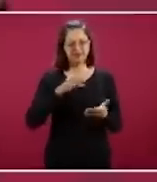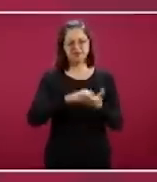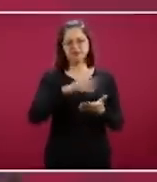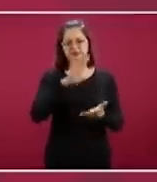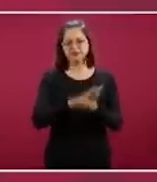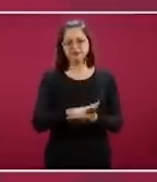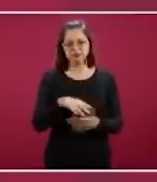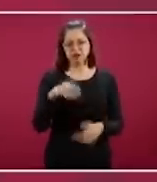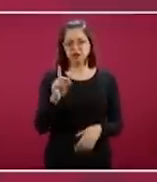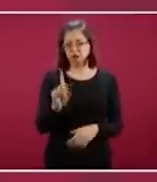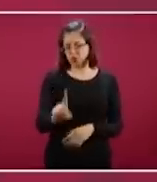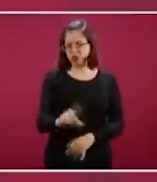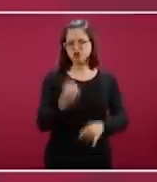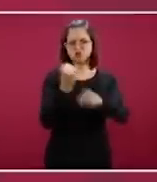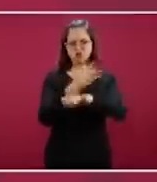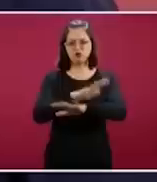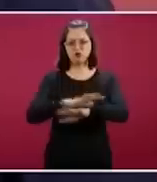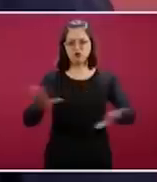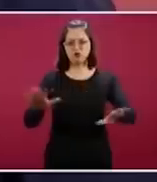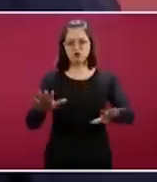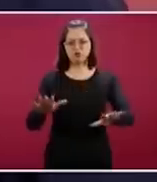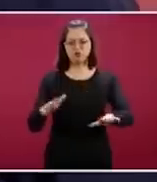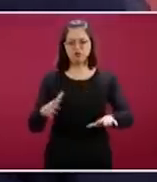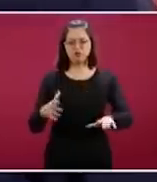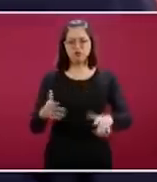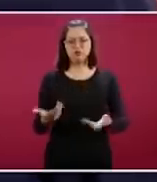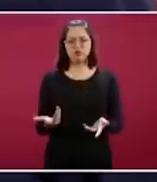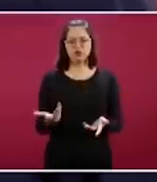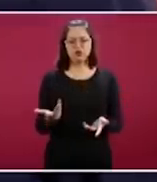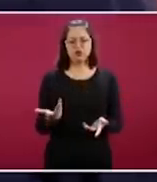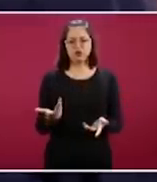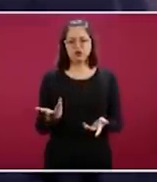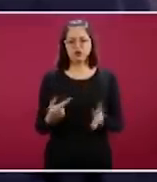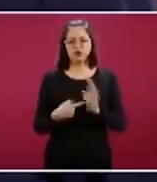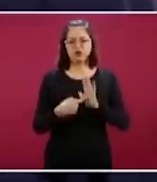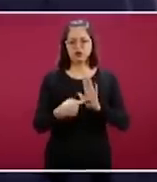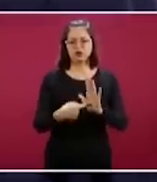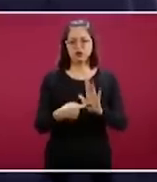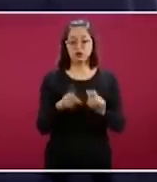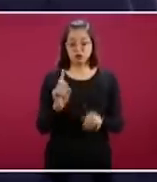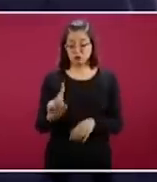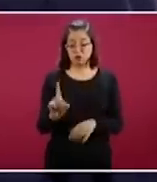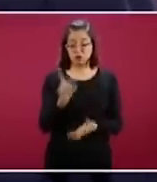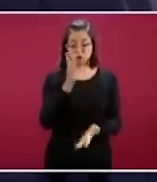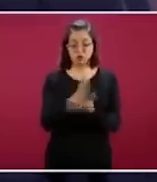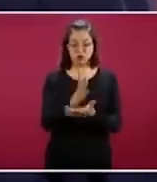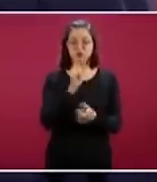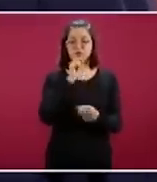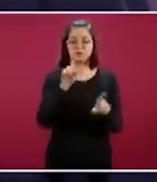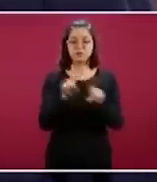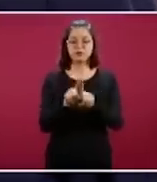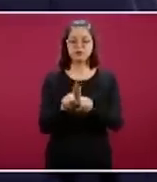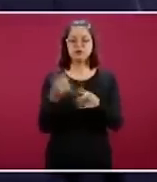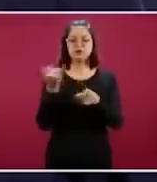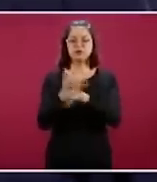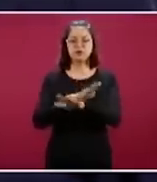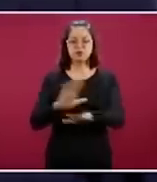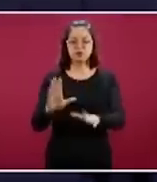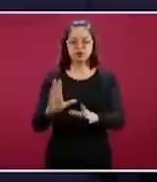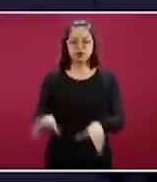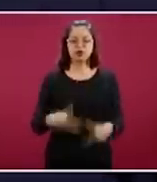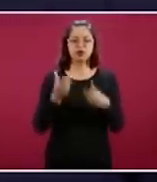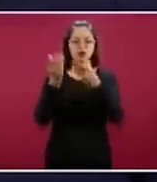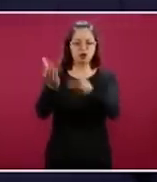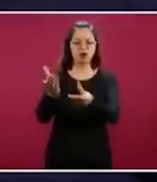el informe, no solo lo que voy a decir el domingo, sino en el informe que se